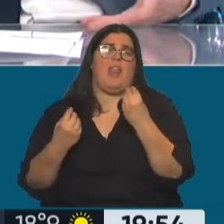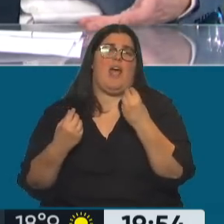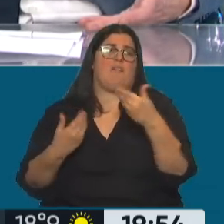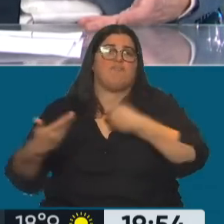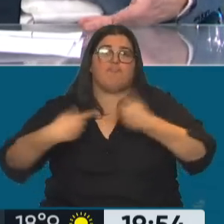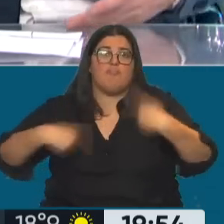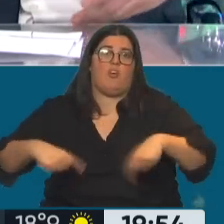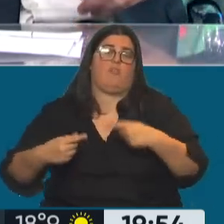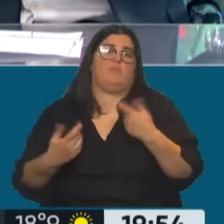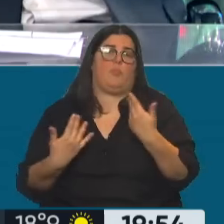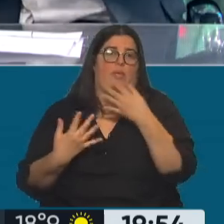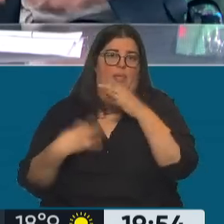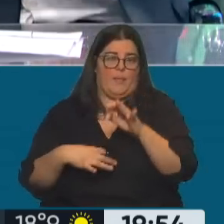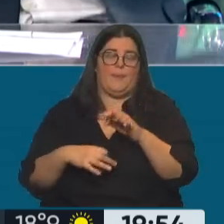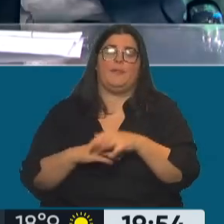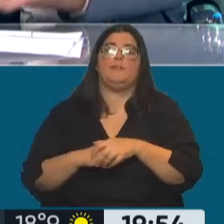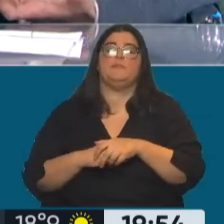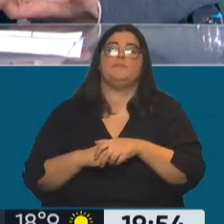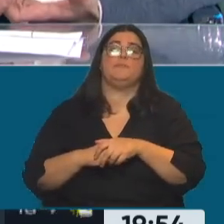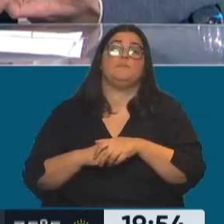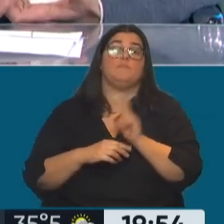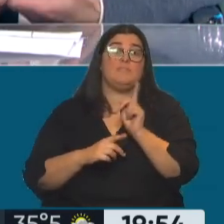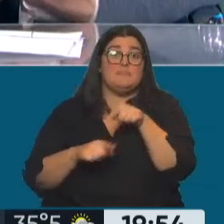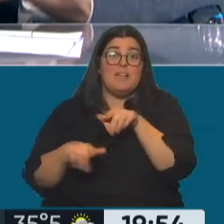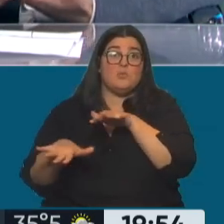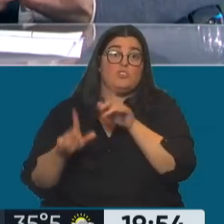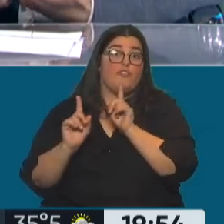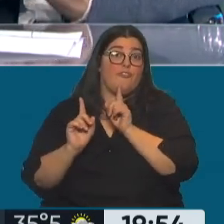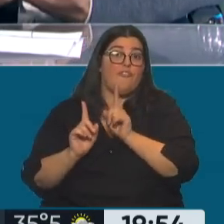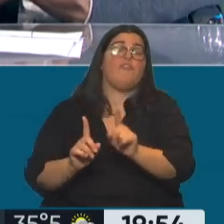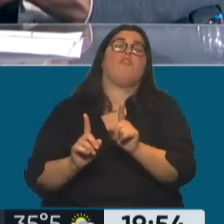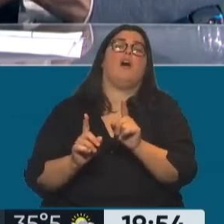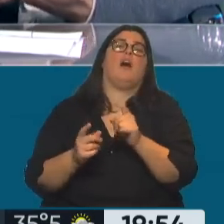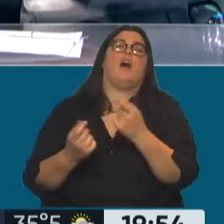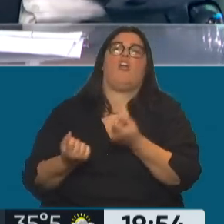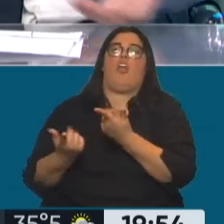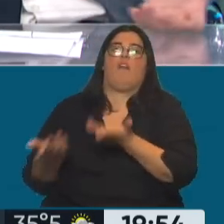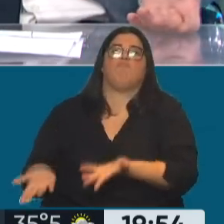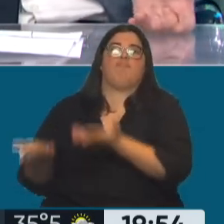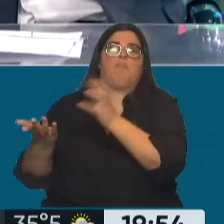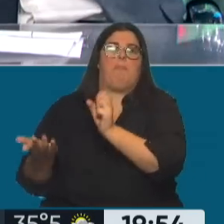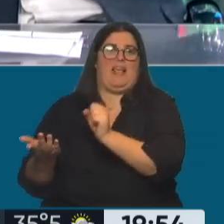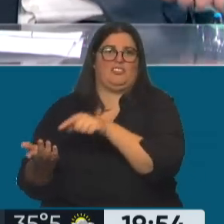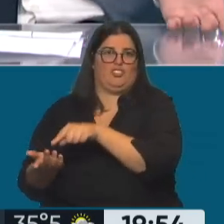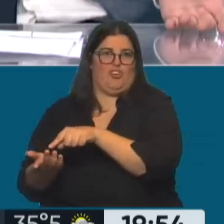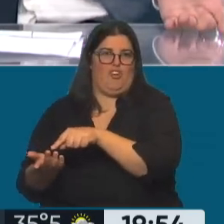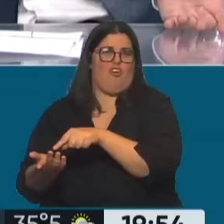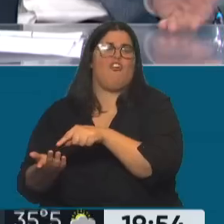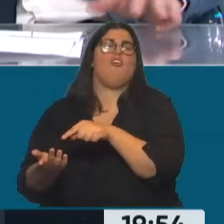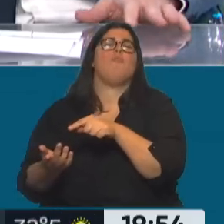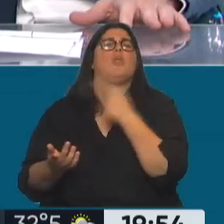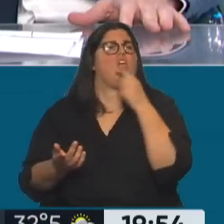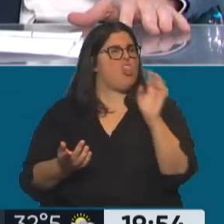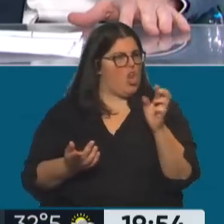que eso se sostenga, y bueno, eso revaloriza el peso, tu moneda propia, porque ya en un punto vas a decir, bueno, no, pero los dólares